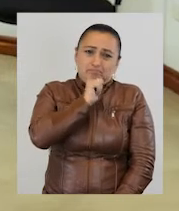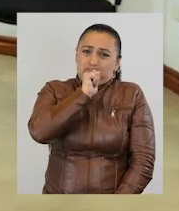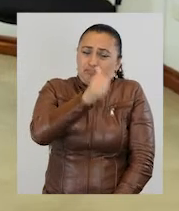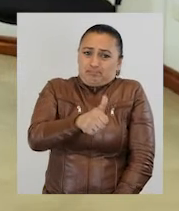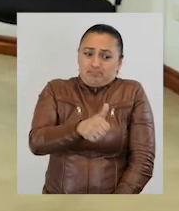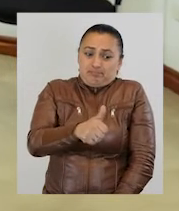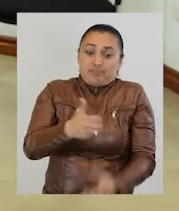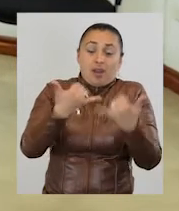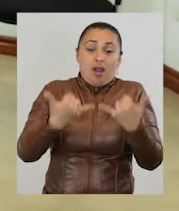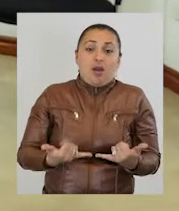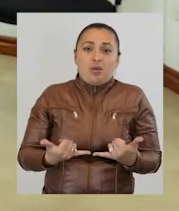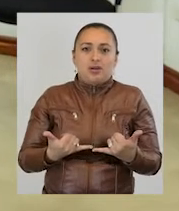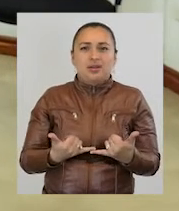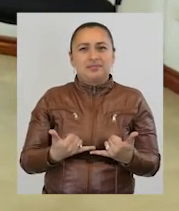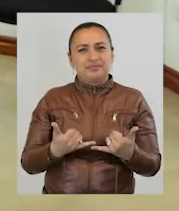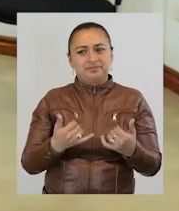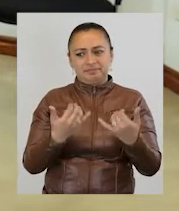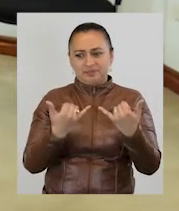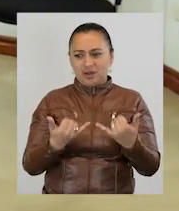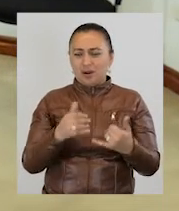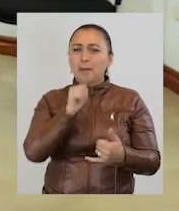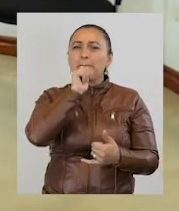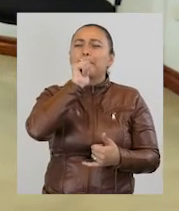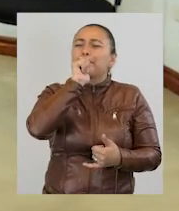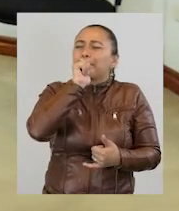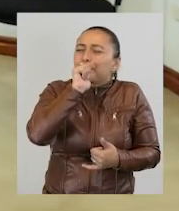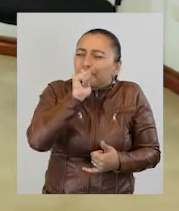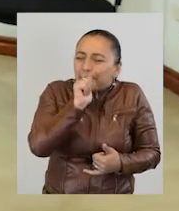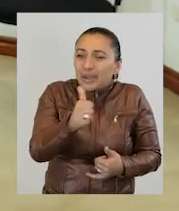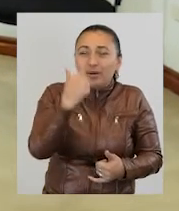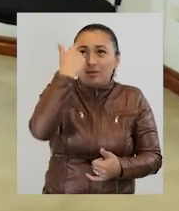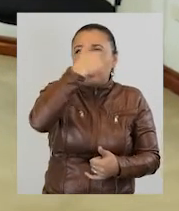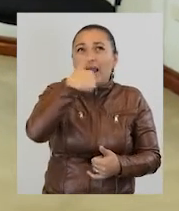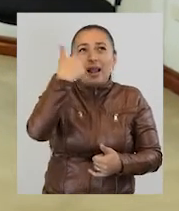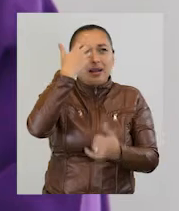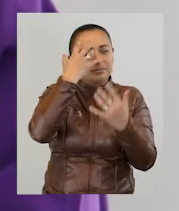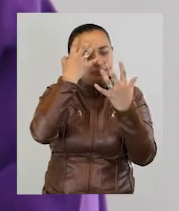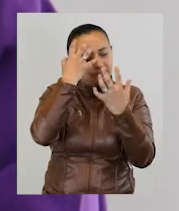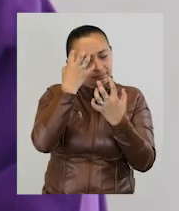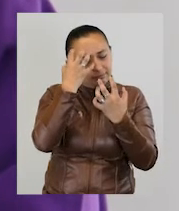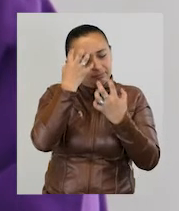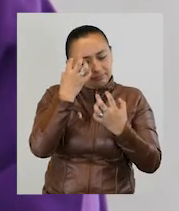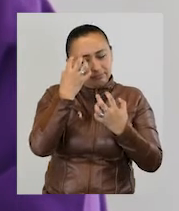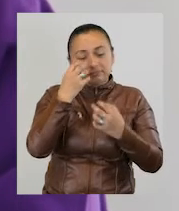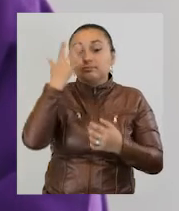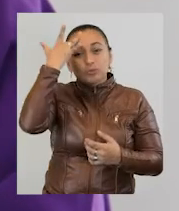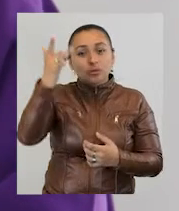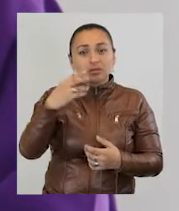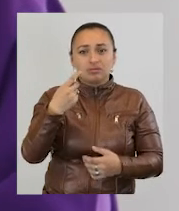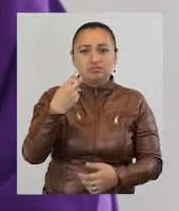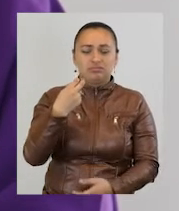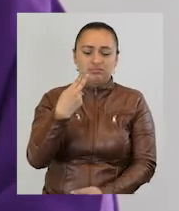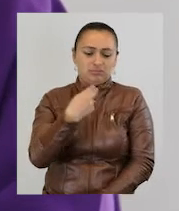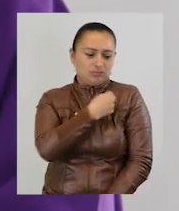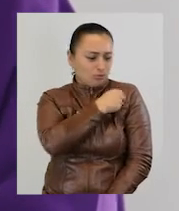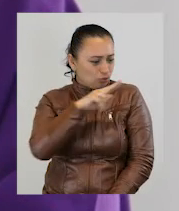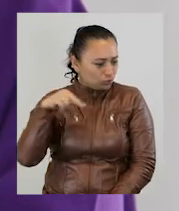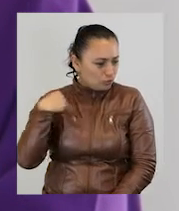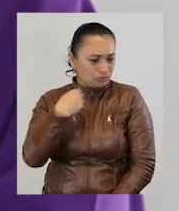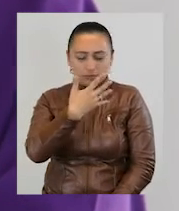sufre. Al contrario, parecería que hemos ido ensuciando más ese rostro con